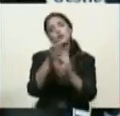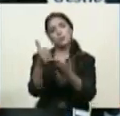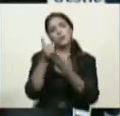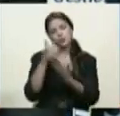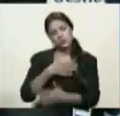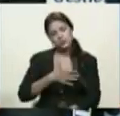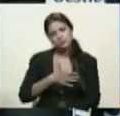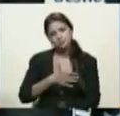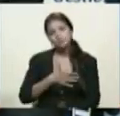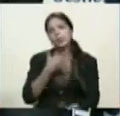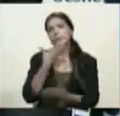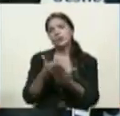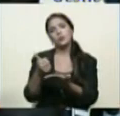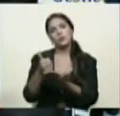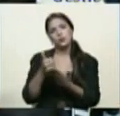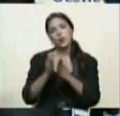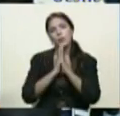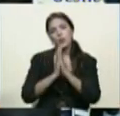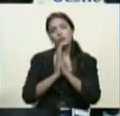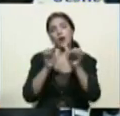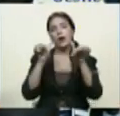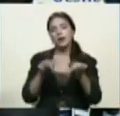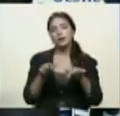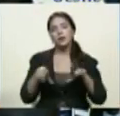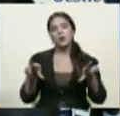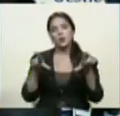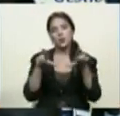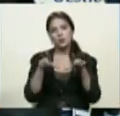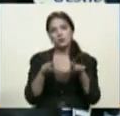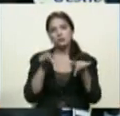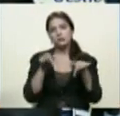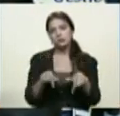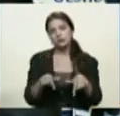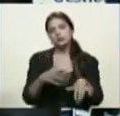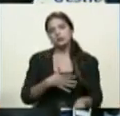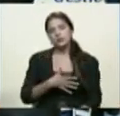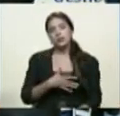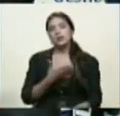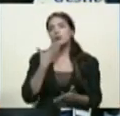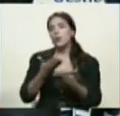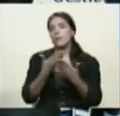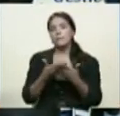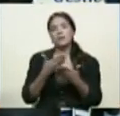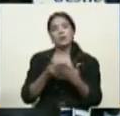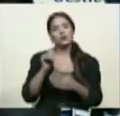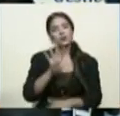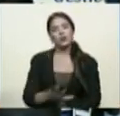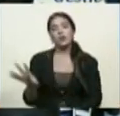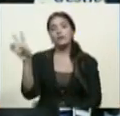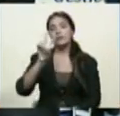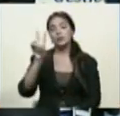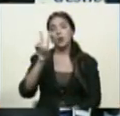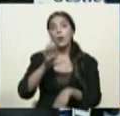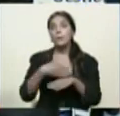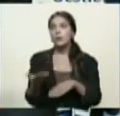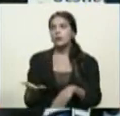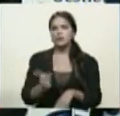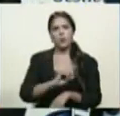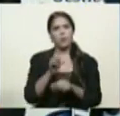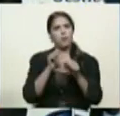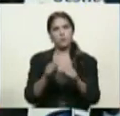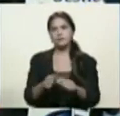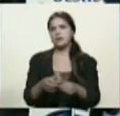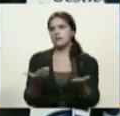ustedes en función de este asentamiento que nos reclama la nación venezolana porque no puede seguir ocurriendo